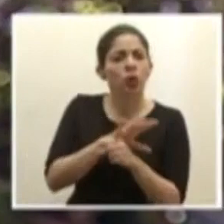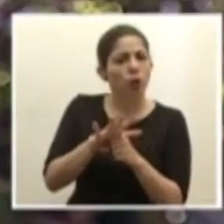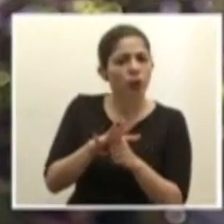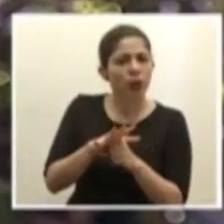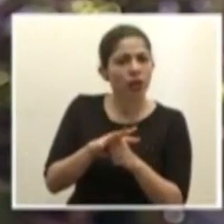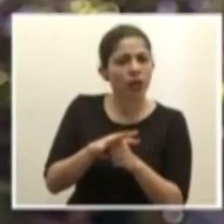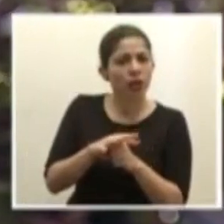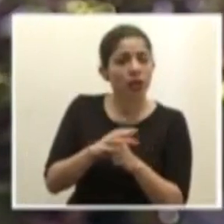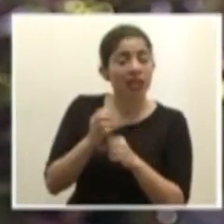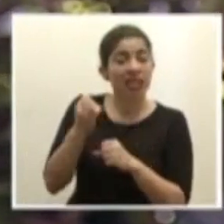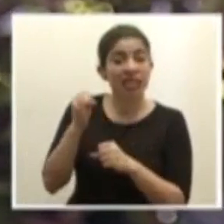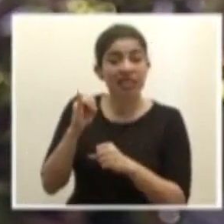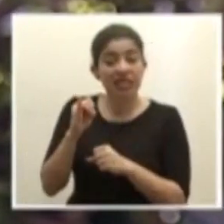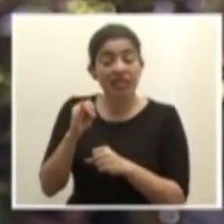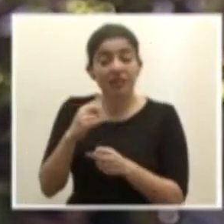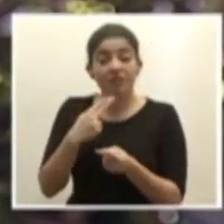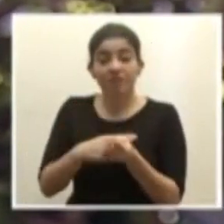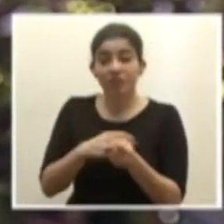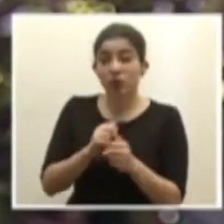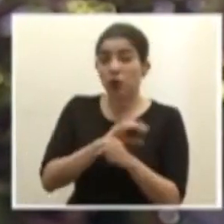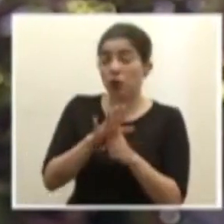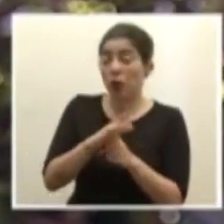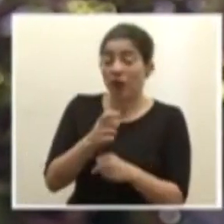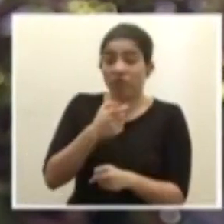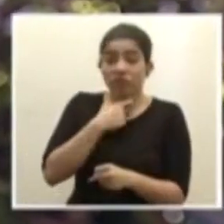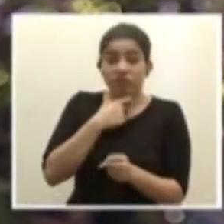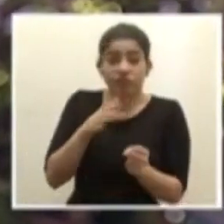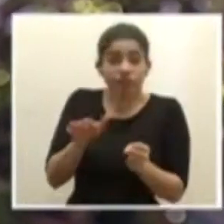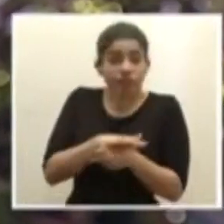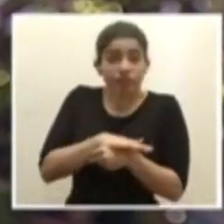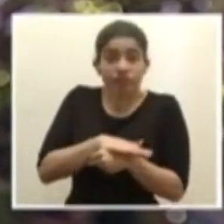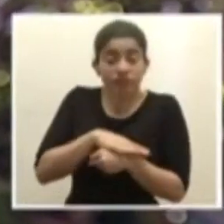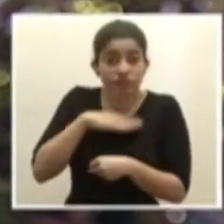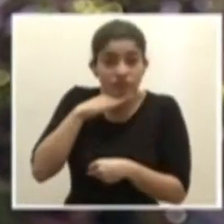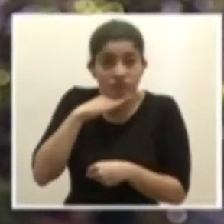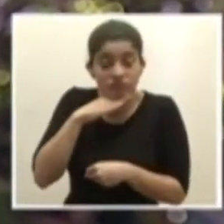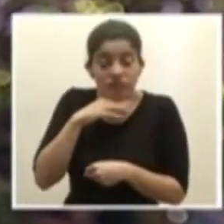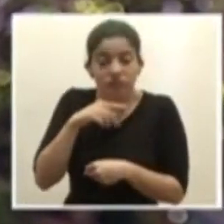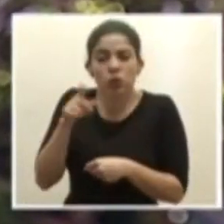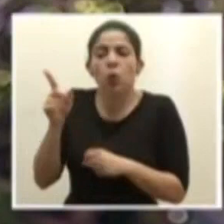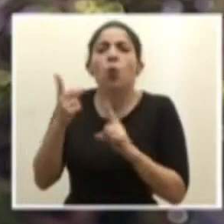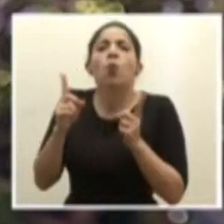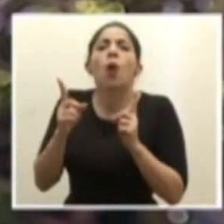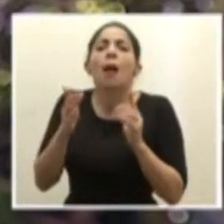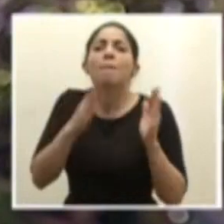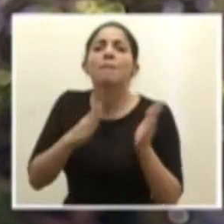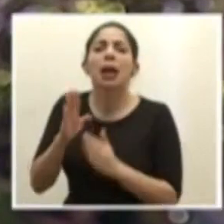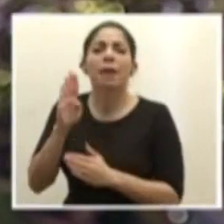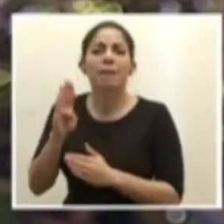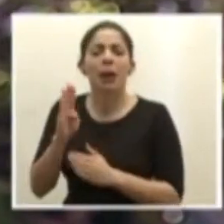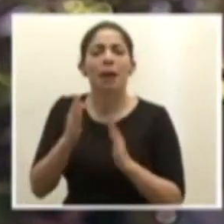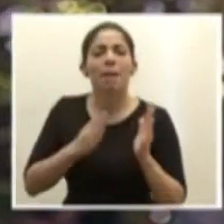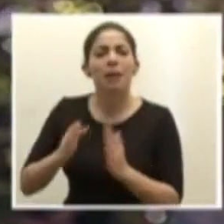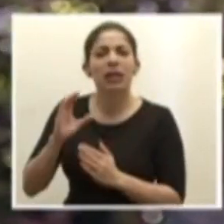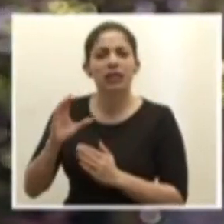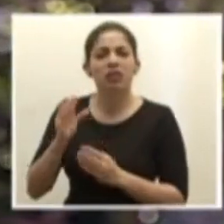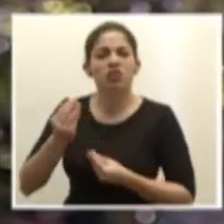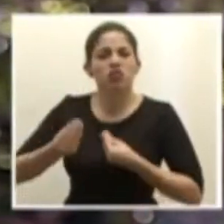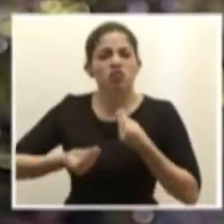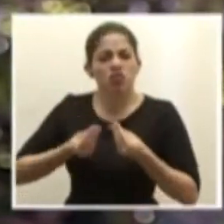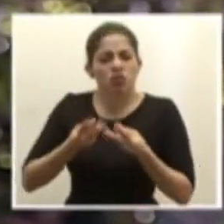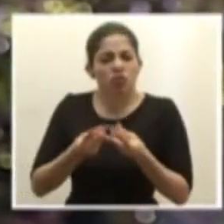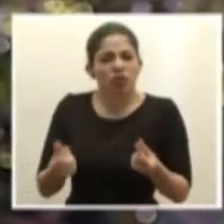Y ante la eventualidad de la saturación de SEACO, ¿qué plan B o C tiene en este momento la institución para resolver el flujo